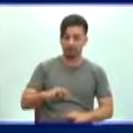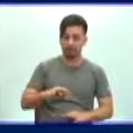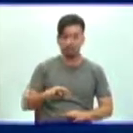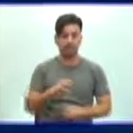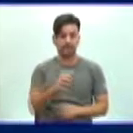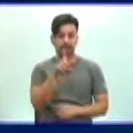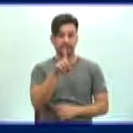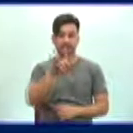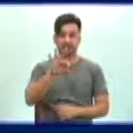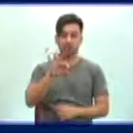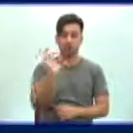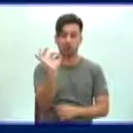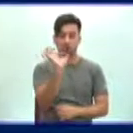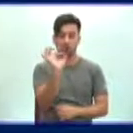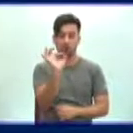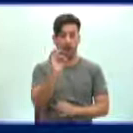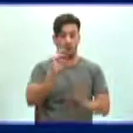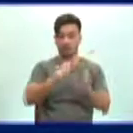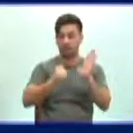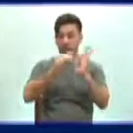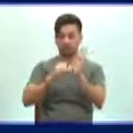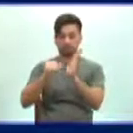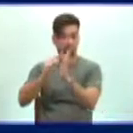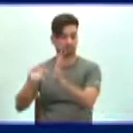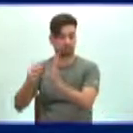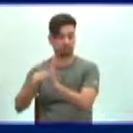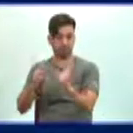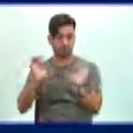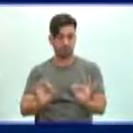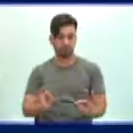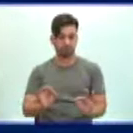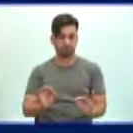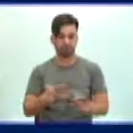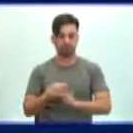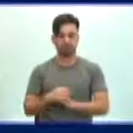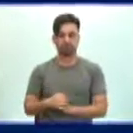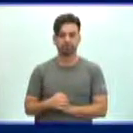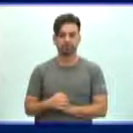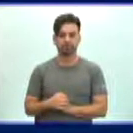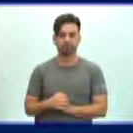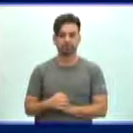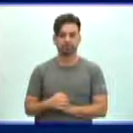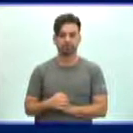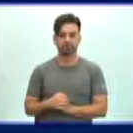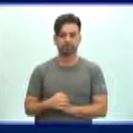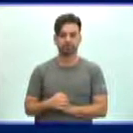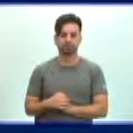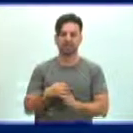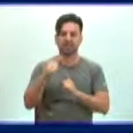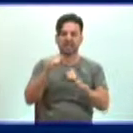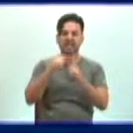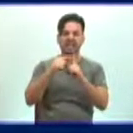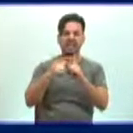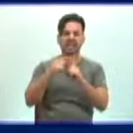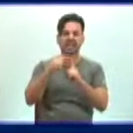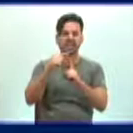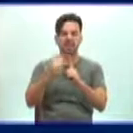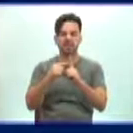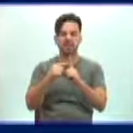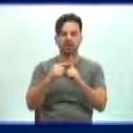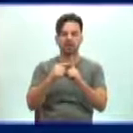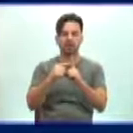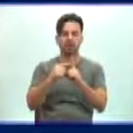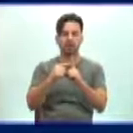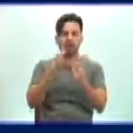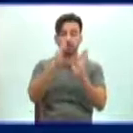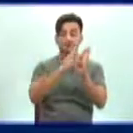meses. Diferencia insignificante entre la temperatura del mes más frío y del mes más caliente. Fíjense